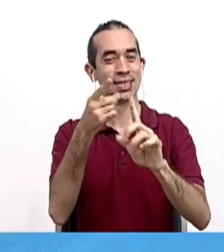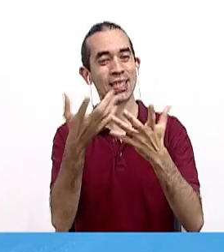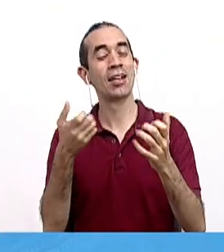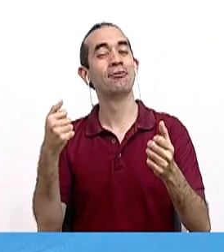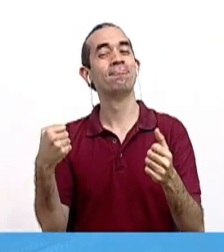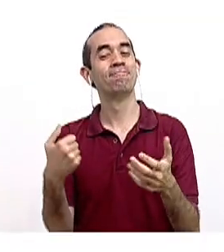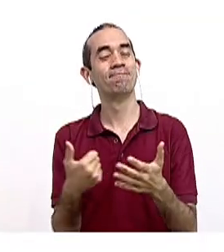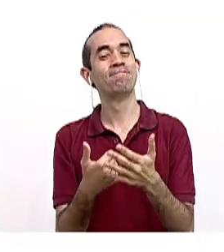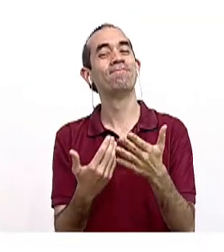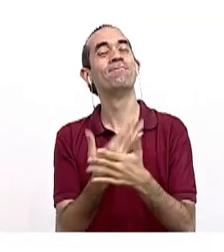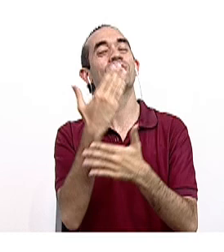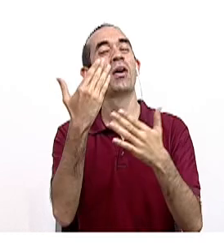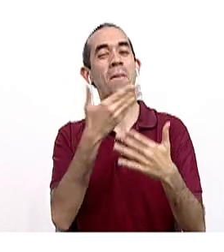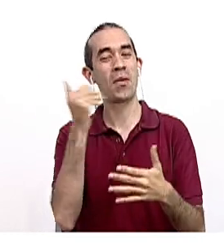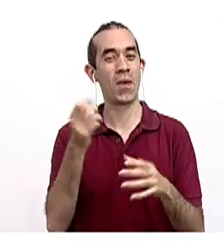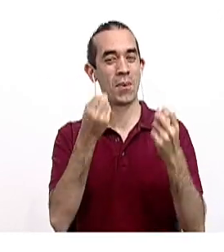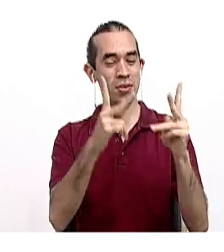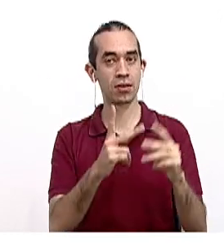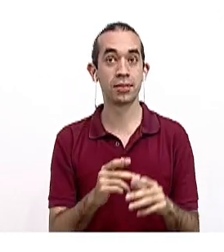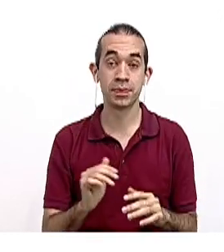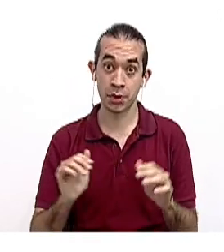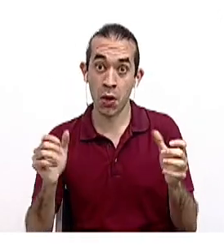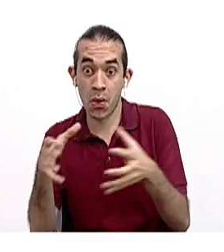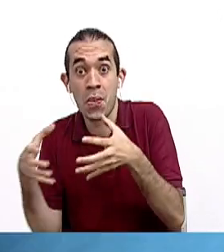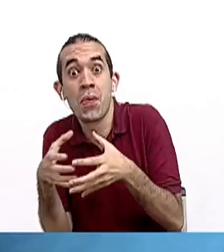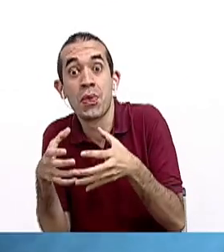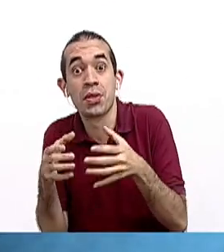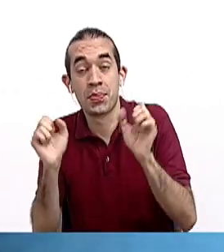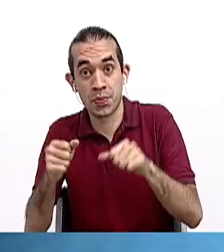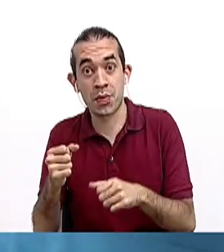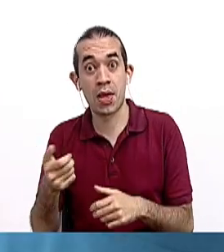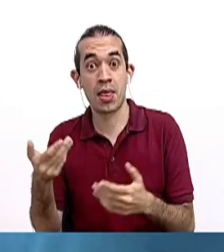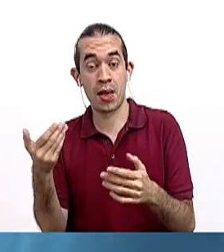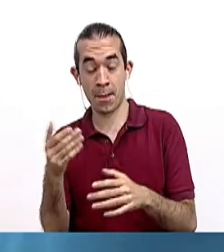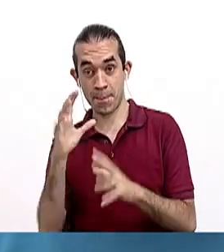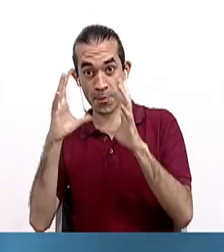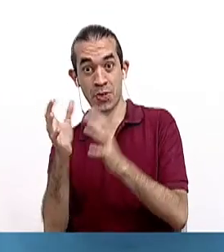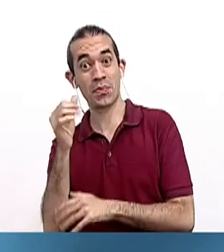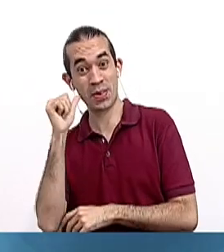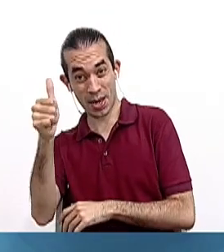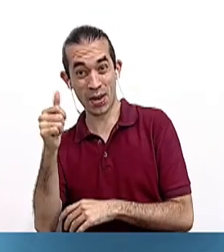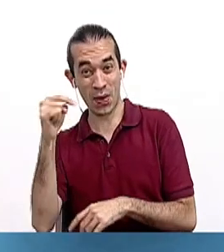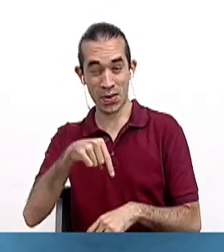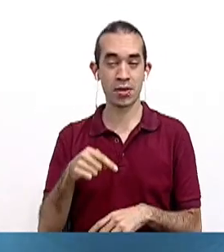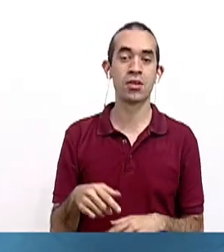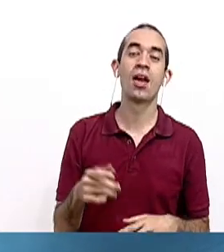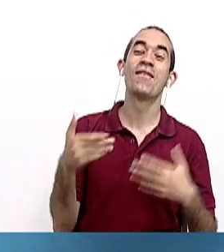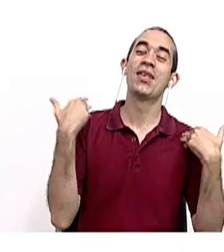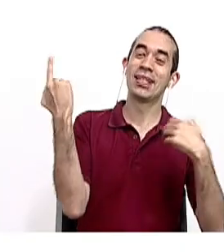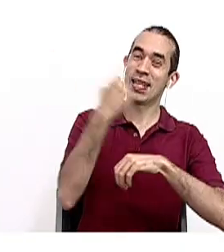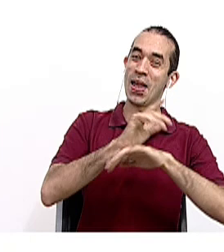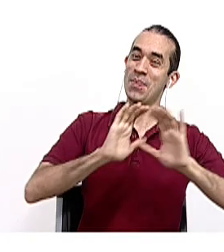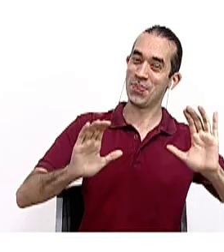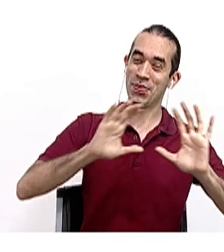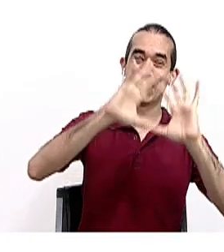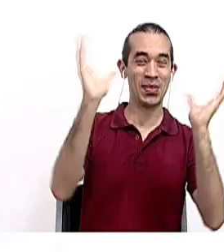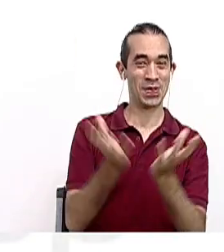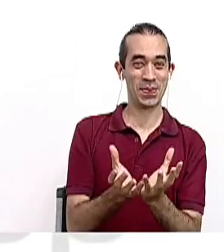mejores oportunidades. Juntos podemos reimaginar el mundo de hoy y del mañana. ¡Feliz Día Mundial de los Niños!